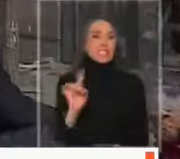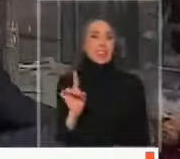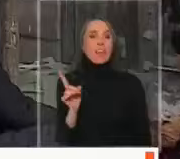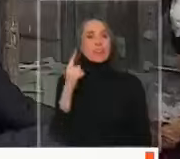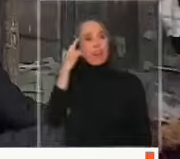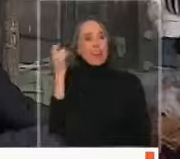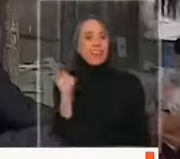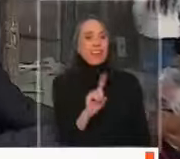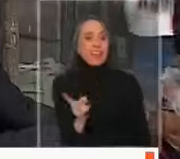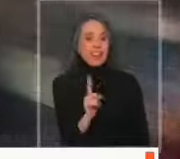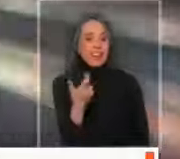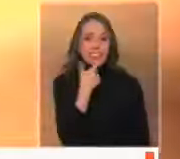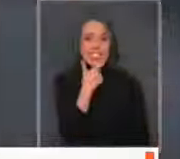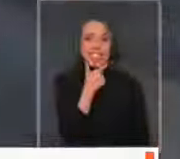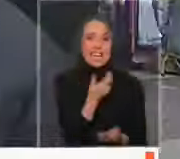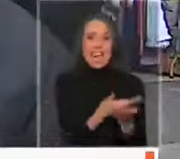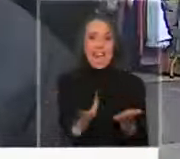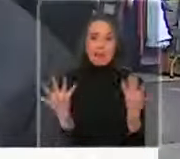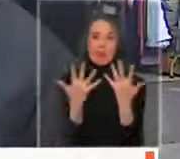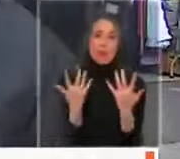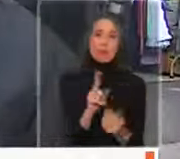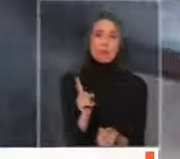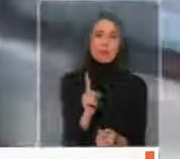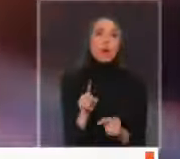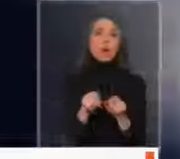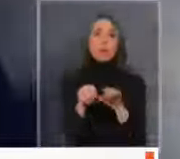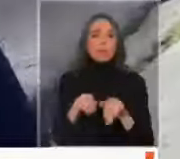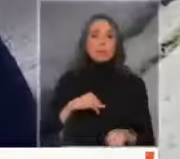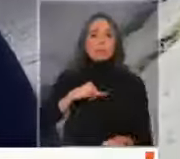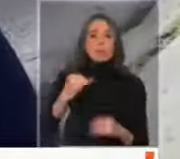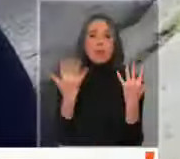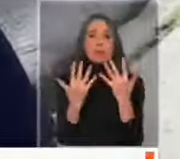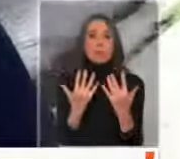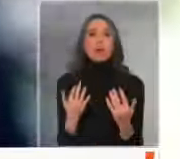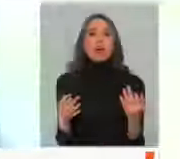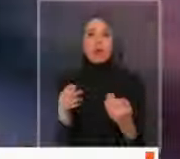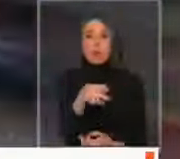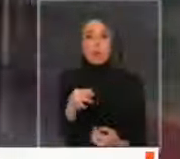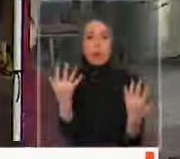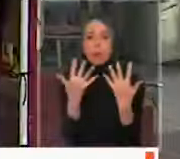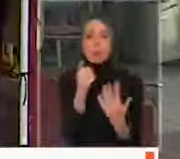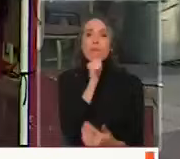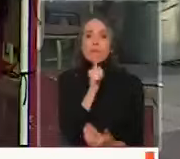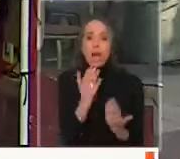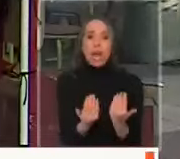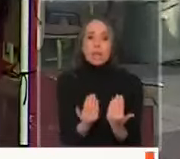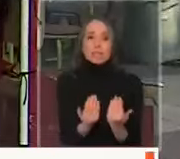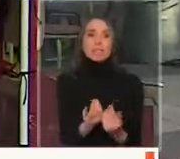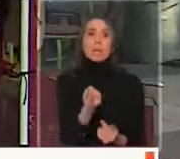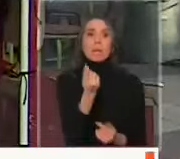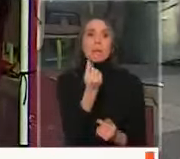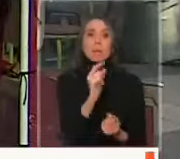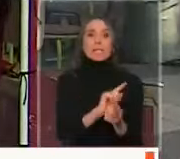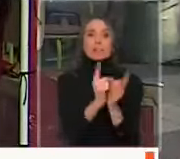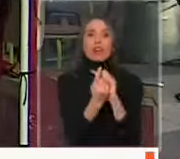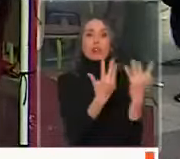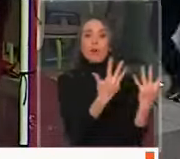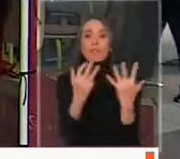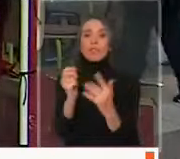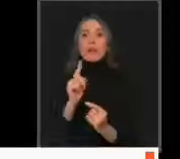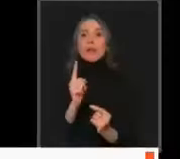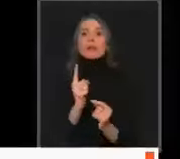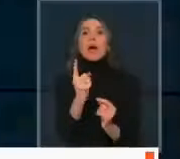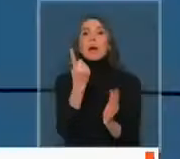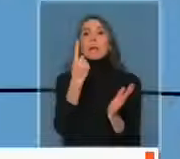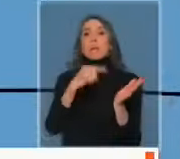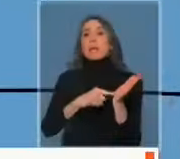sea para eso, como para eliminarla. Debería de ir a mantenerse. La moneda de 10 pesos hace falta. El precio tendría que ser modificado a un precio